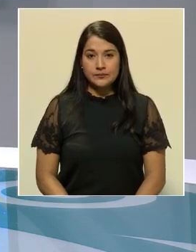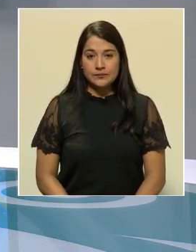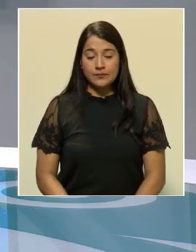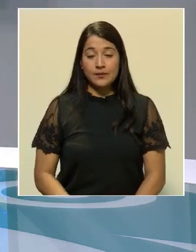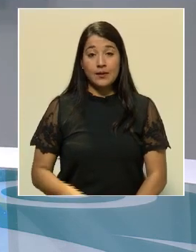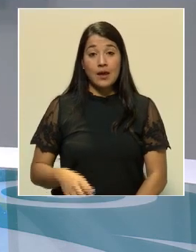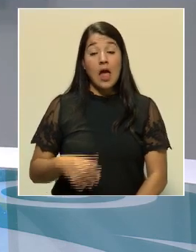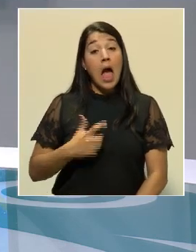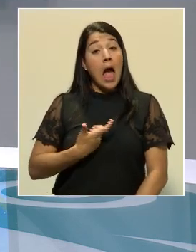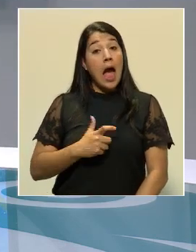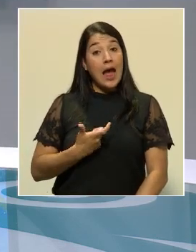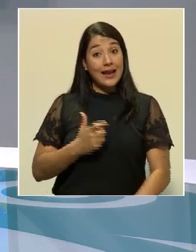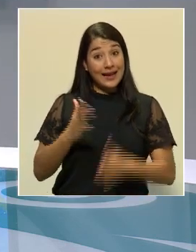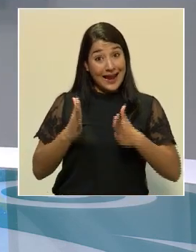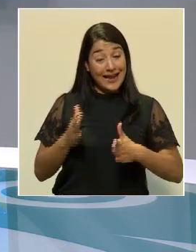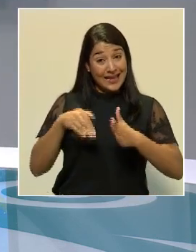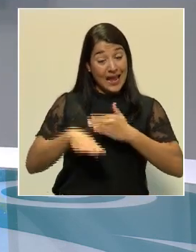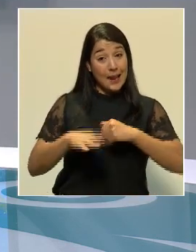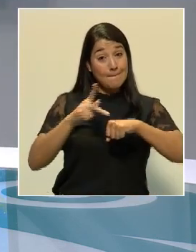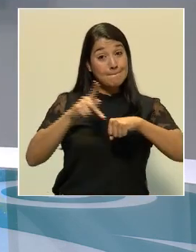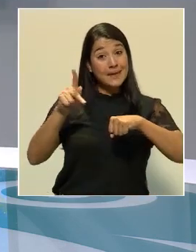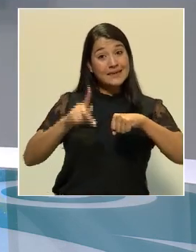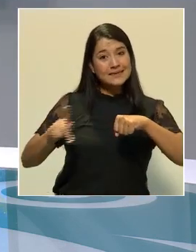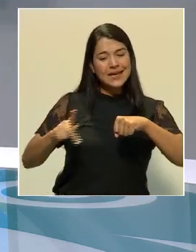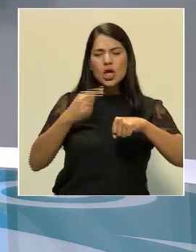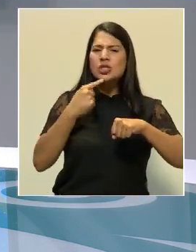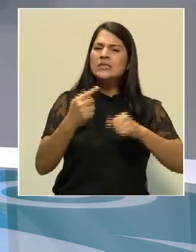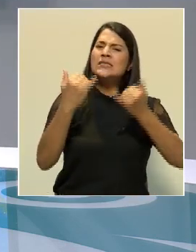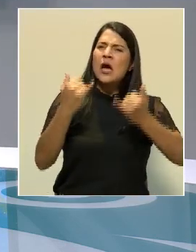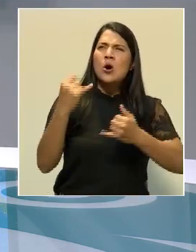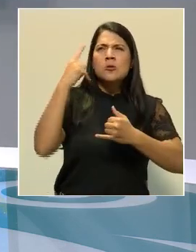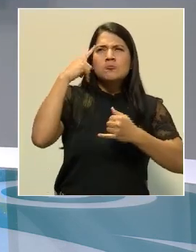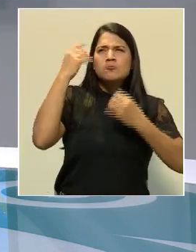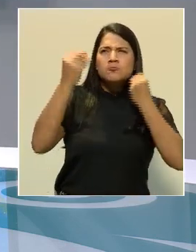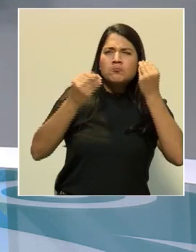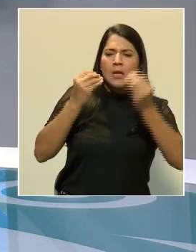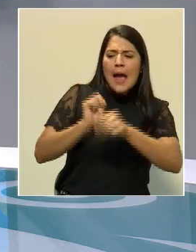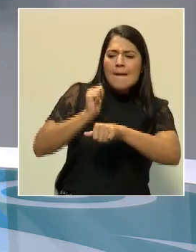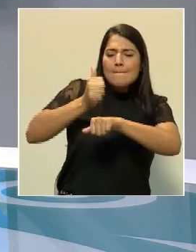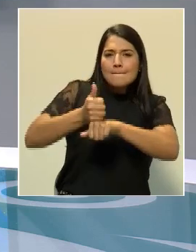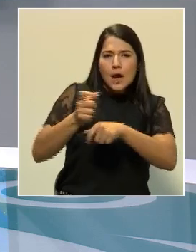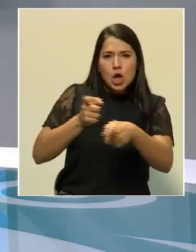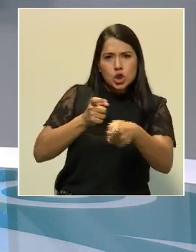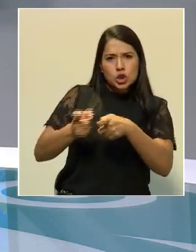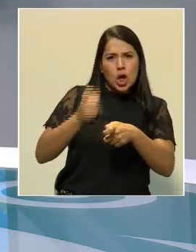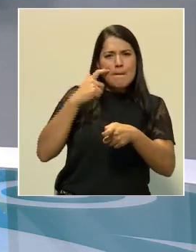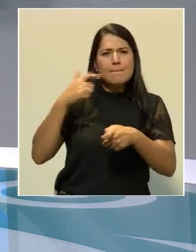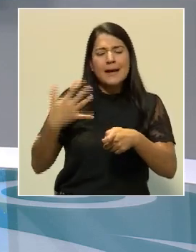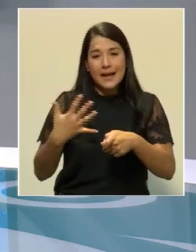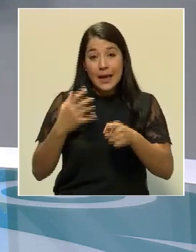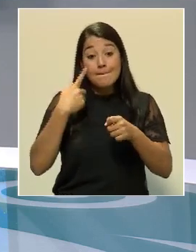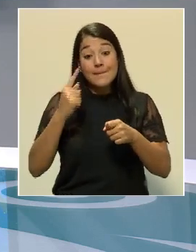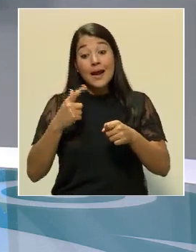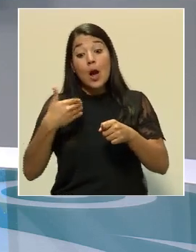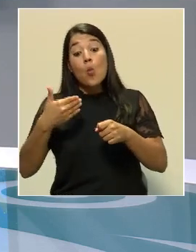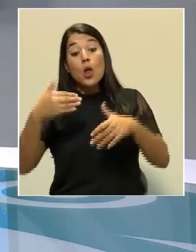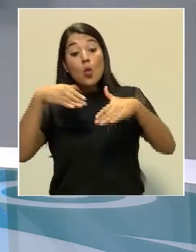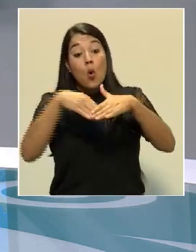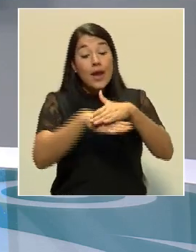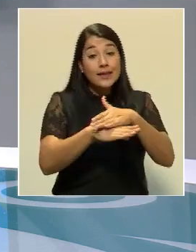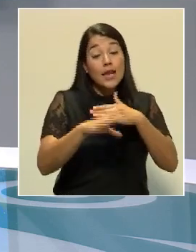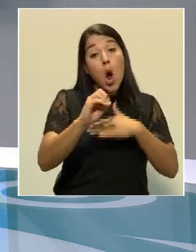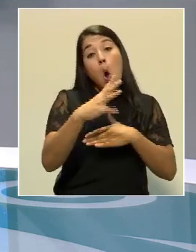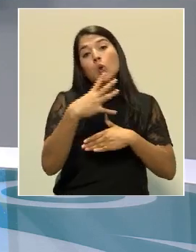El alcalde de Pérez Celedón afirmó que analizan implementar controles para la salida e ingreso de personas en